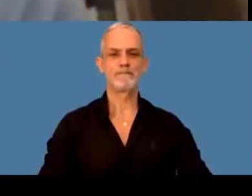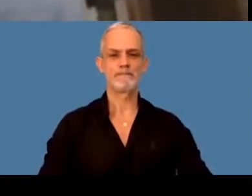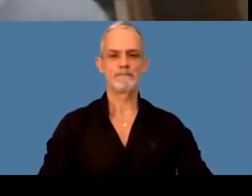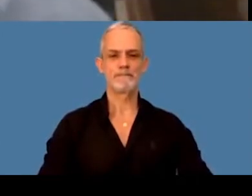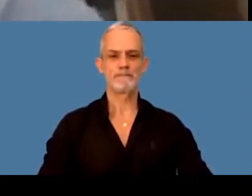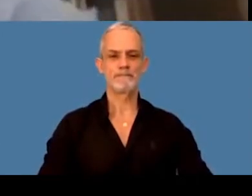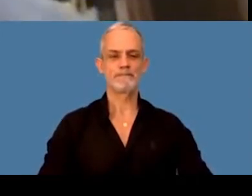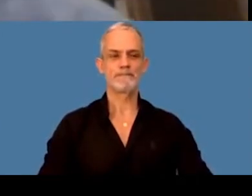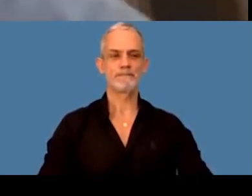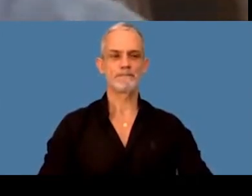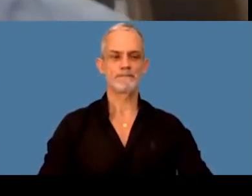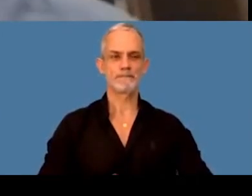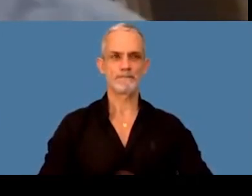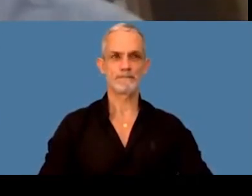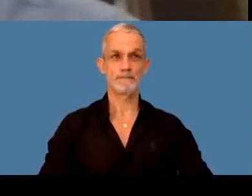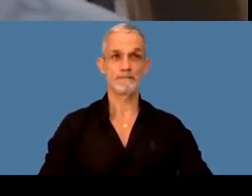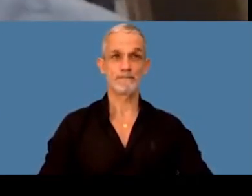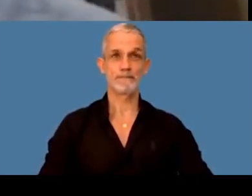las hay.